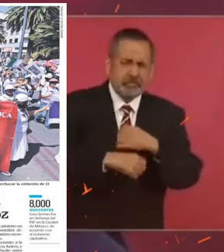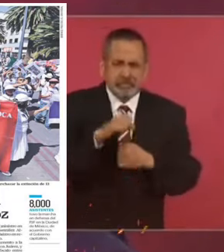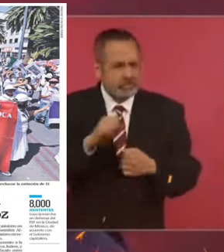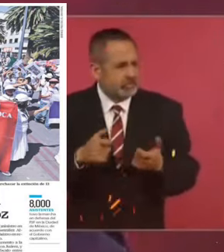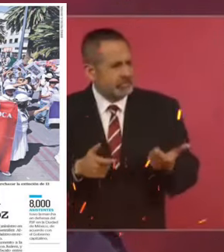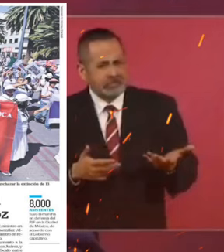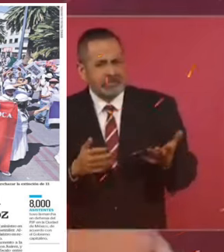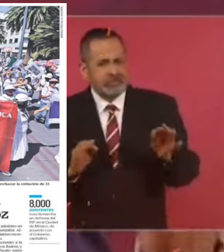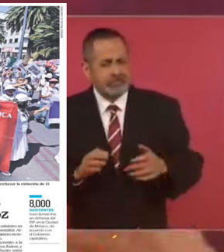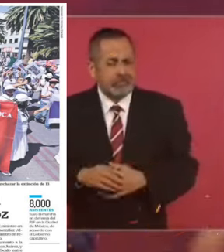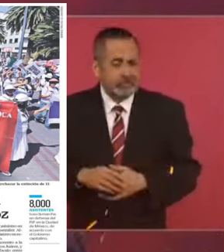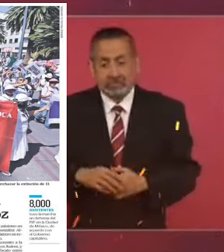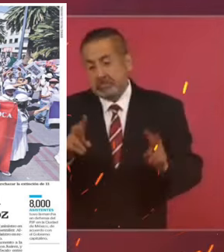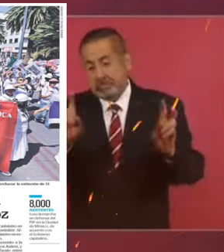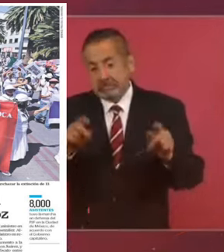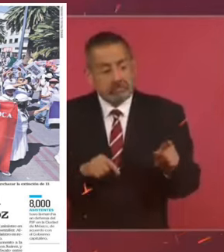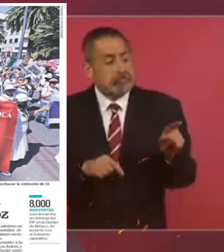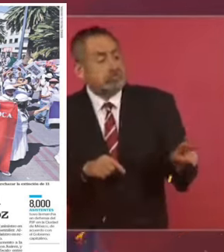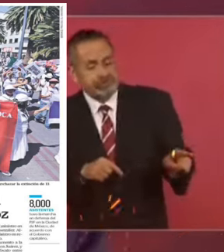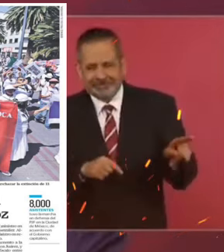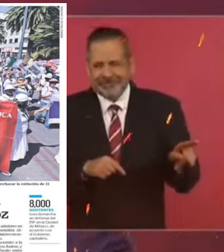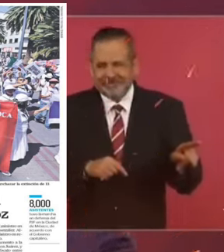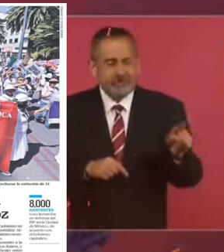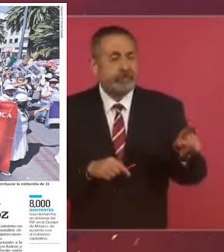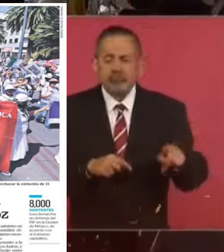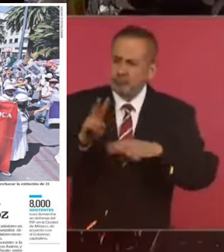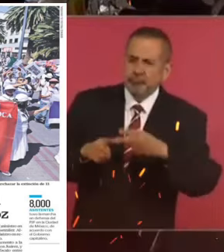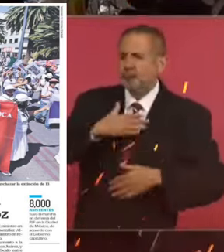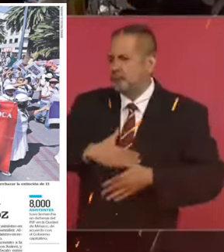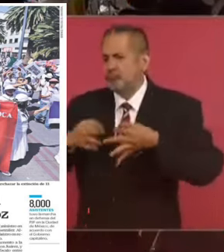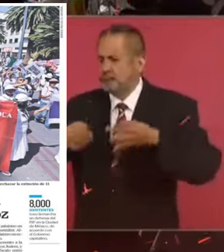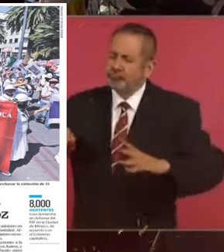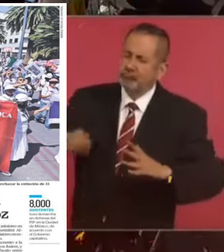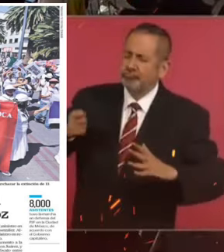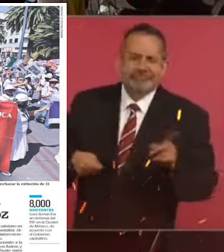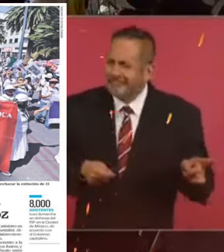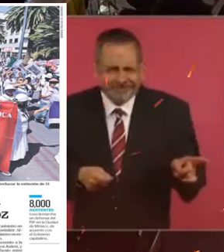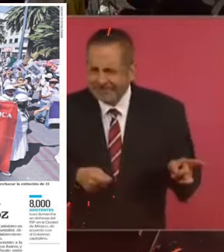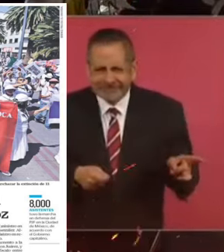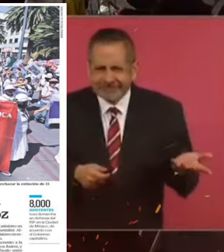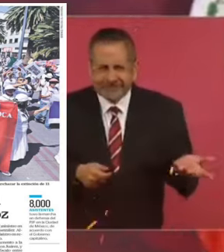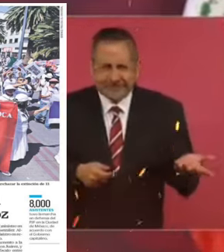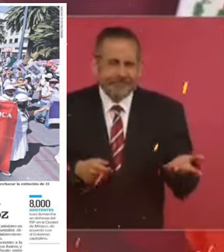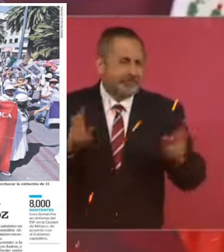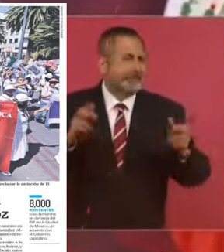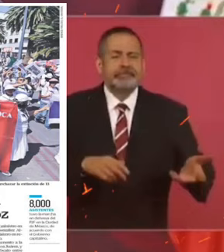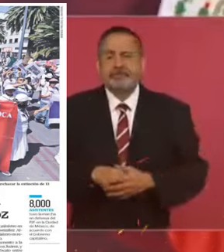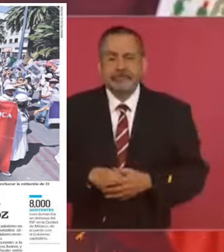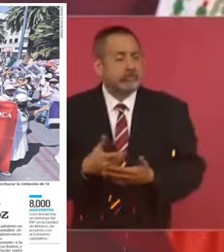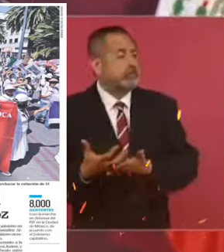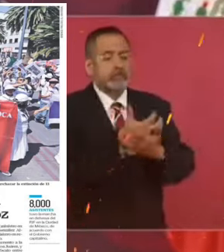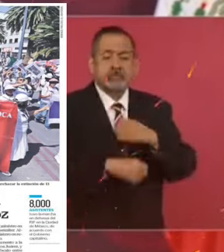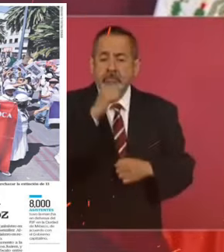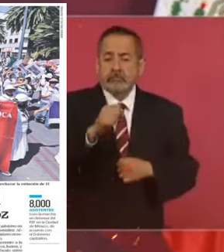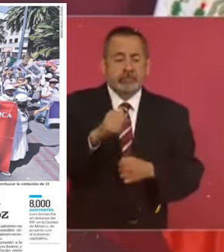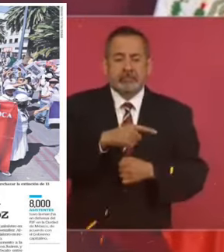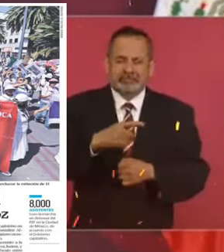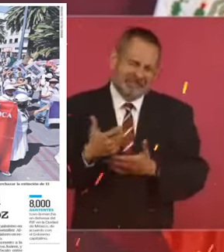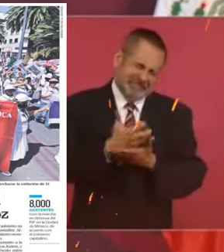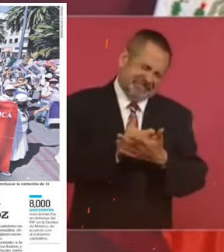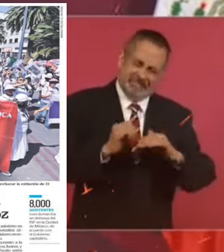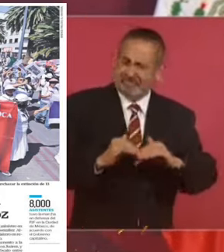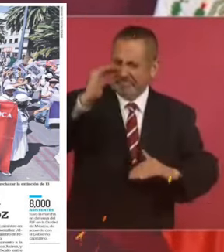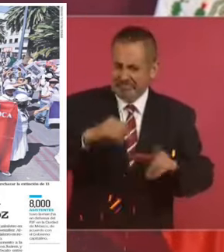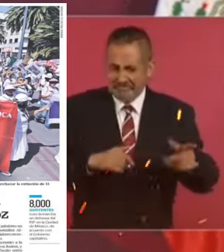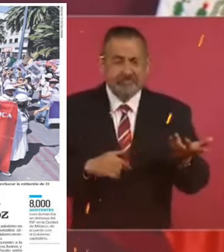que supuestamente tiene como trabajo la impartición de justicia y gana un sueldo